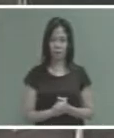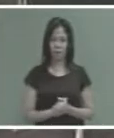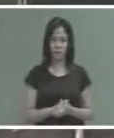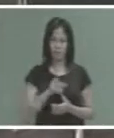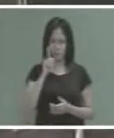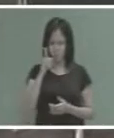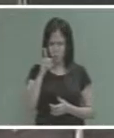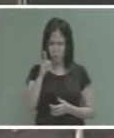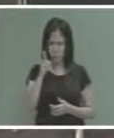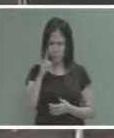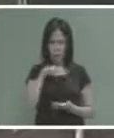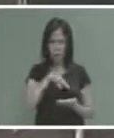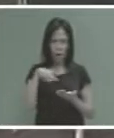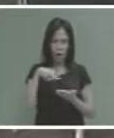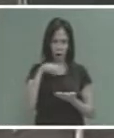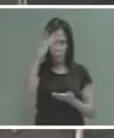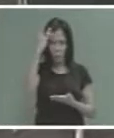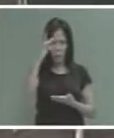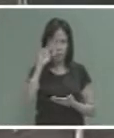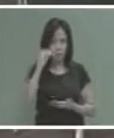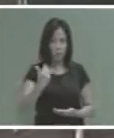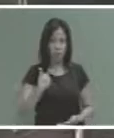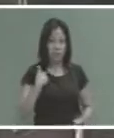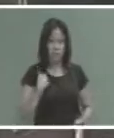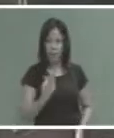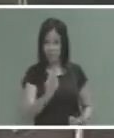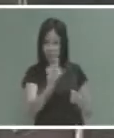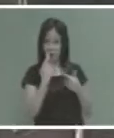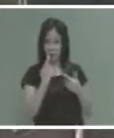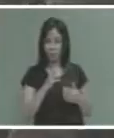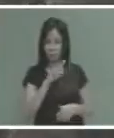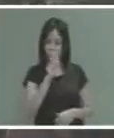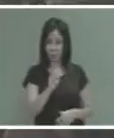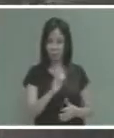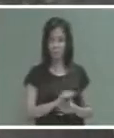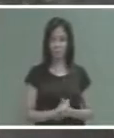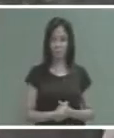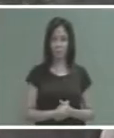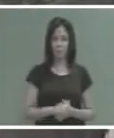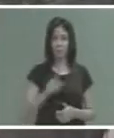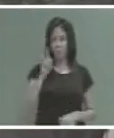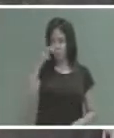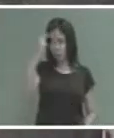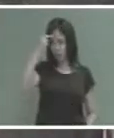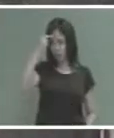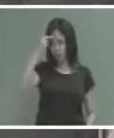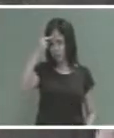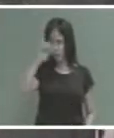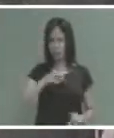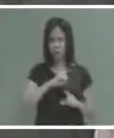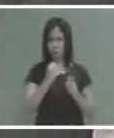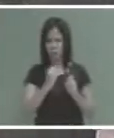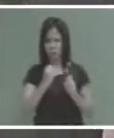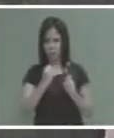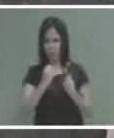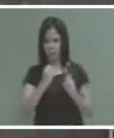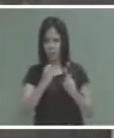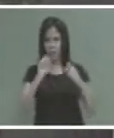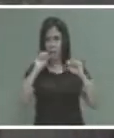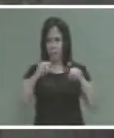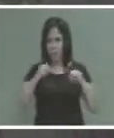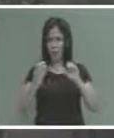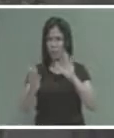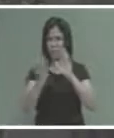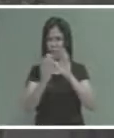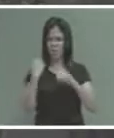por la falta de respuestas en un momento dado? Puede haber sido. ¿Consideras tú que estamos listos para una juventud que la